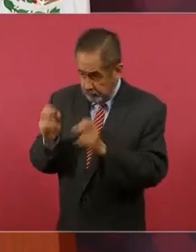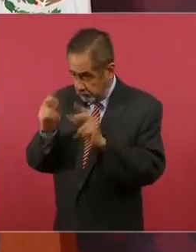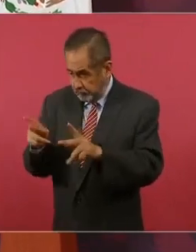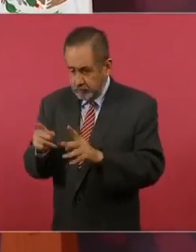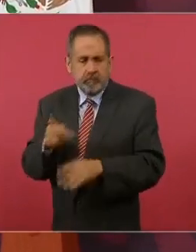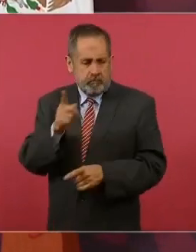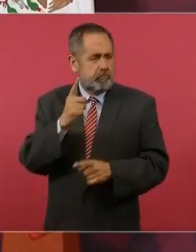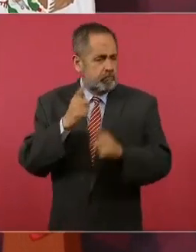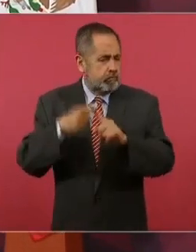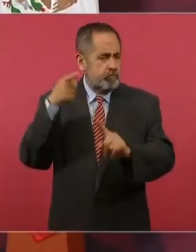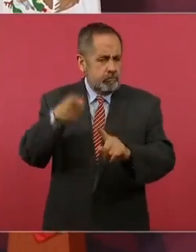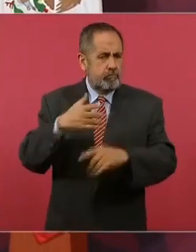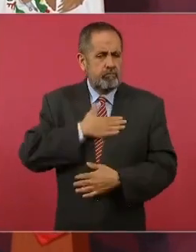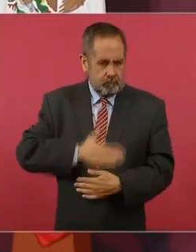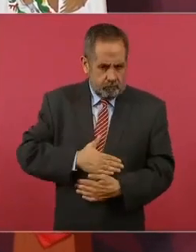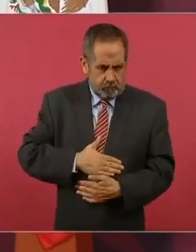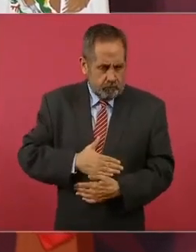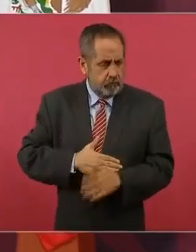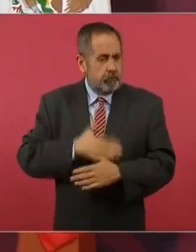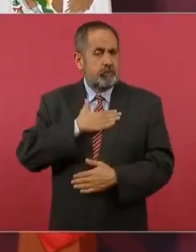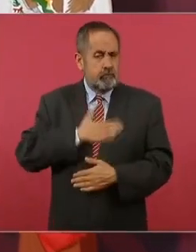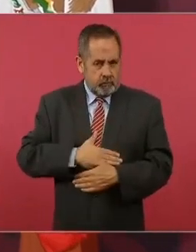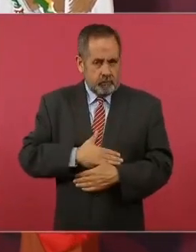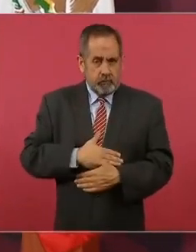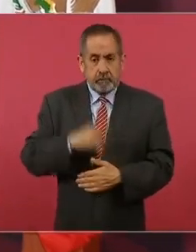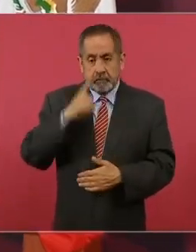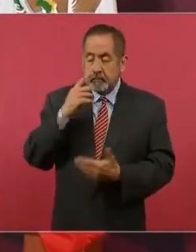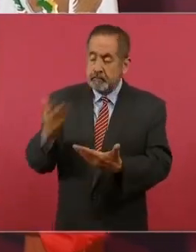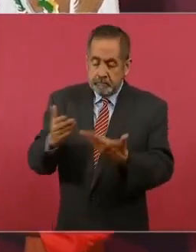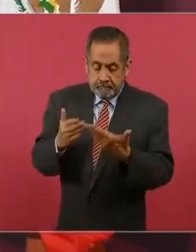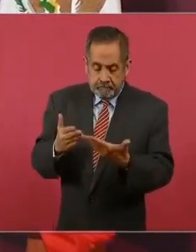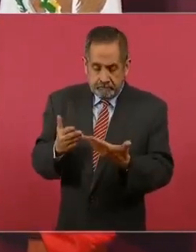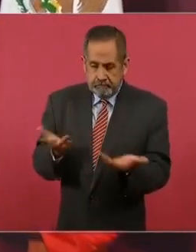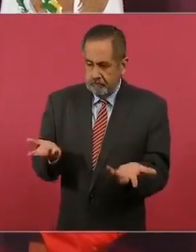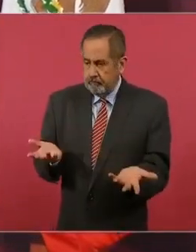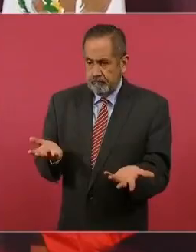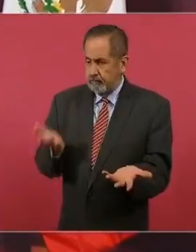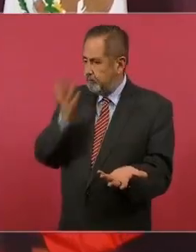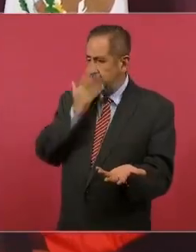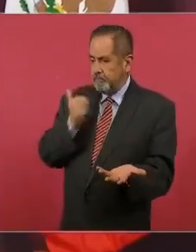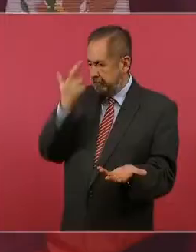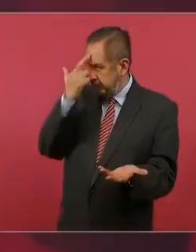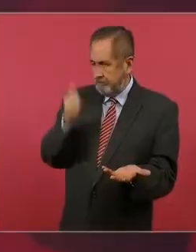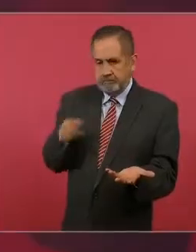hacer justicia. Pero si no hay razón